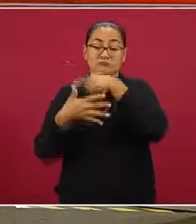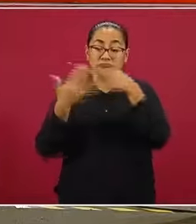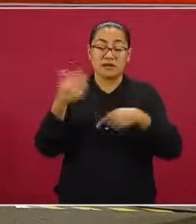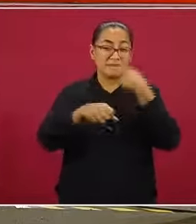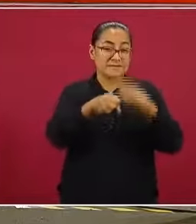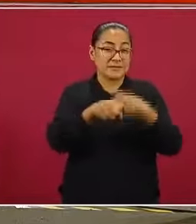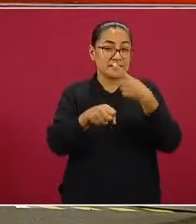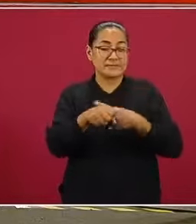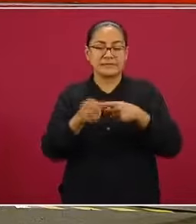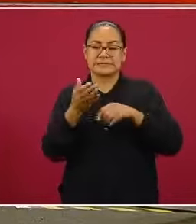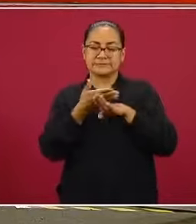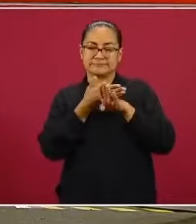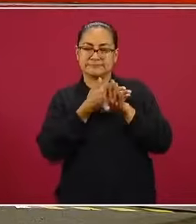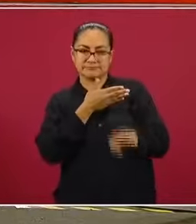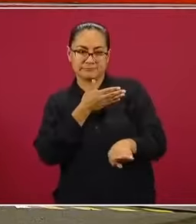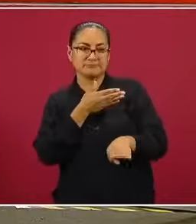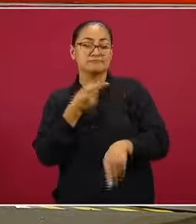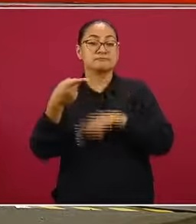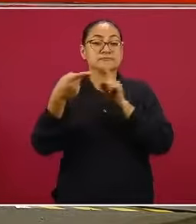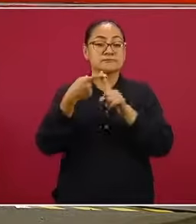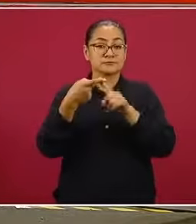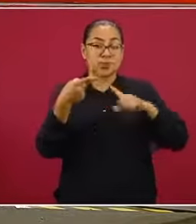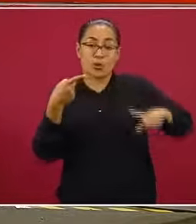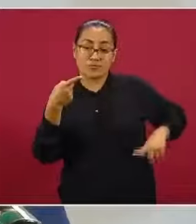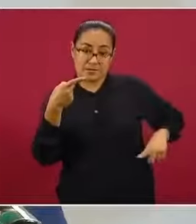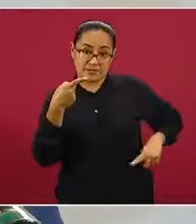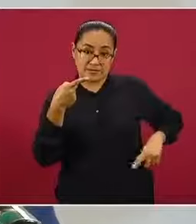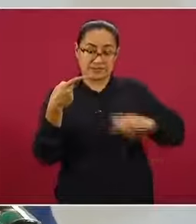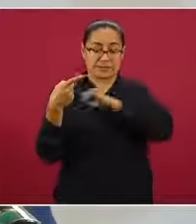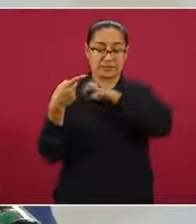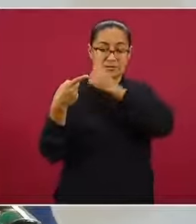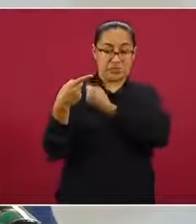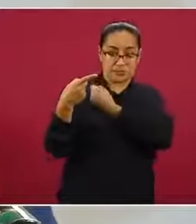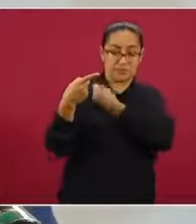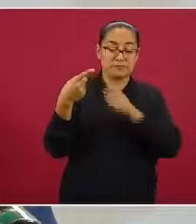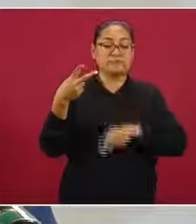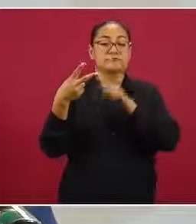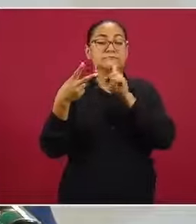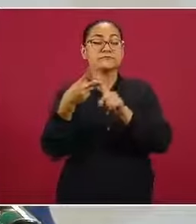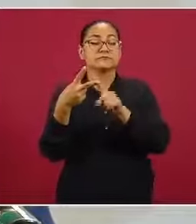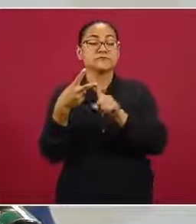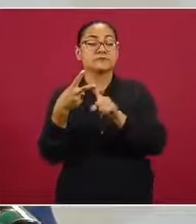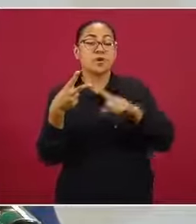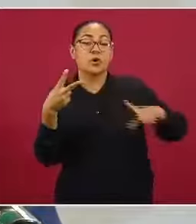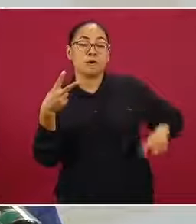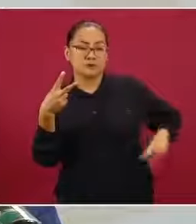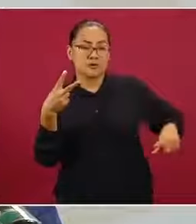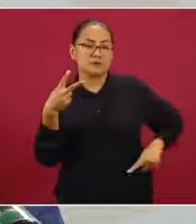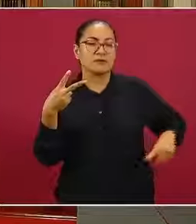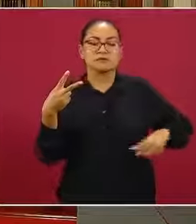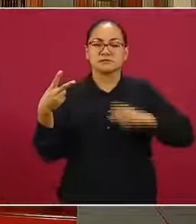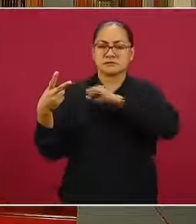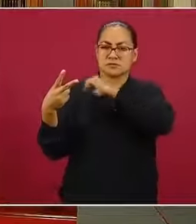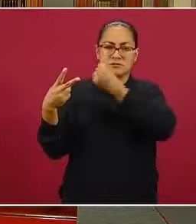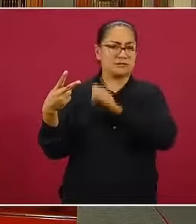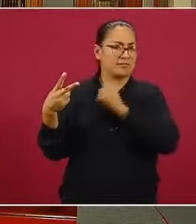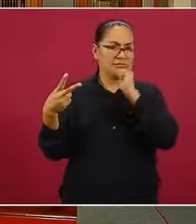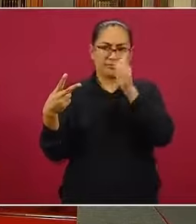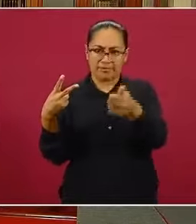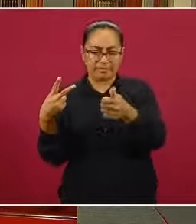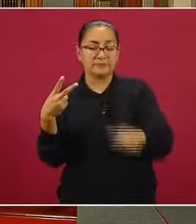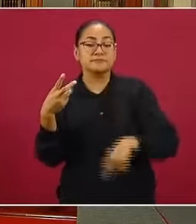categorías: ministerios o agencias gubernamentales de salud, ministerios o agencias gubernamentales fuera del sector salud, organizaciones